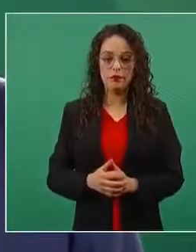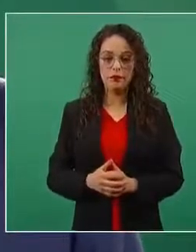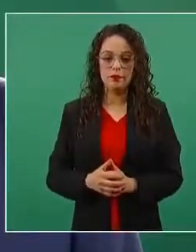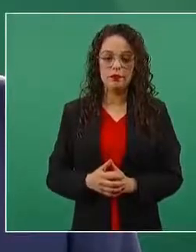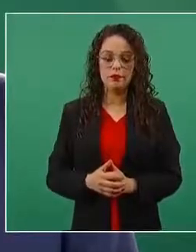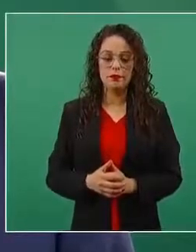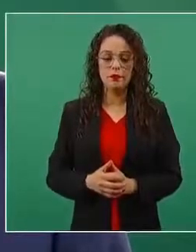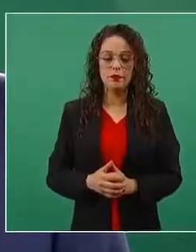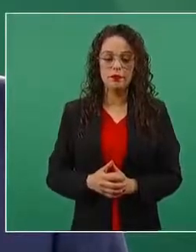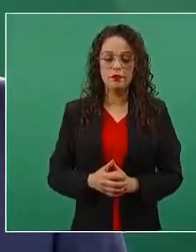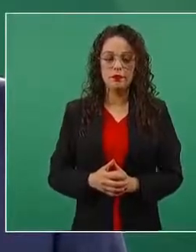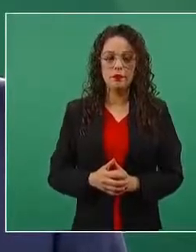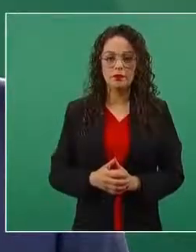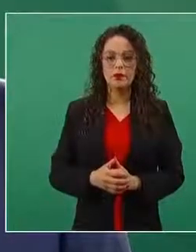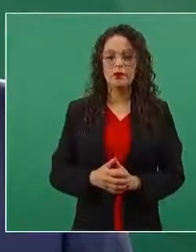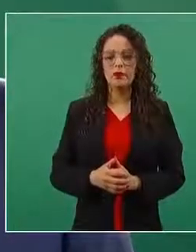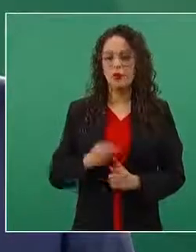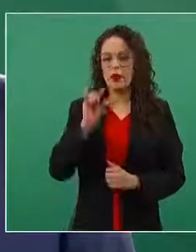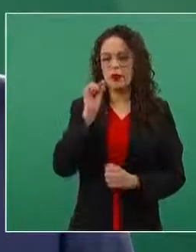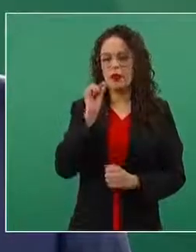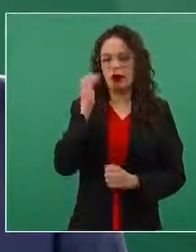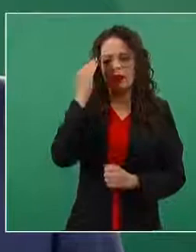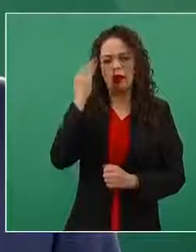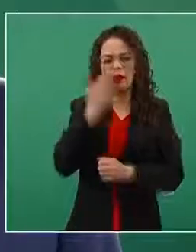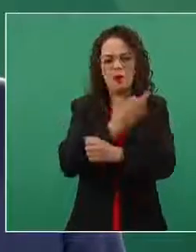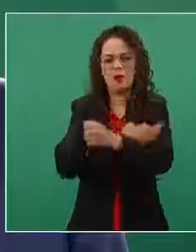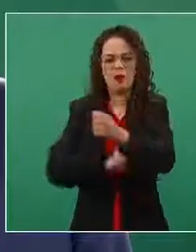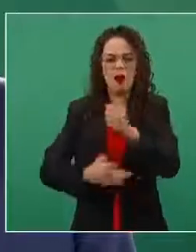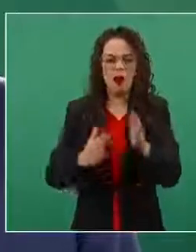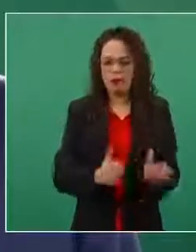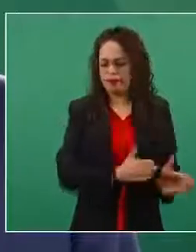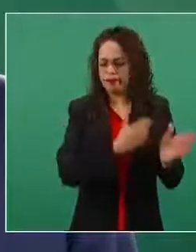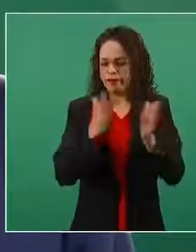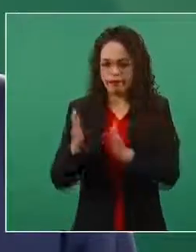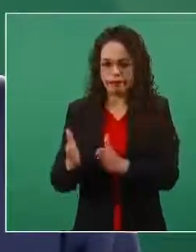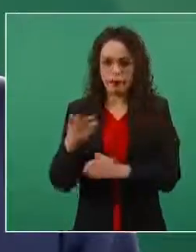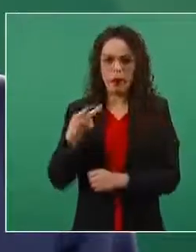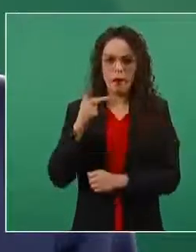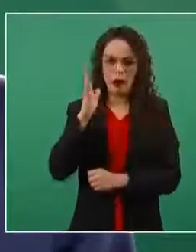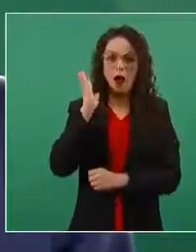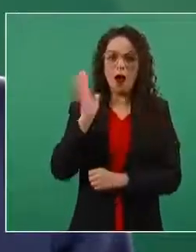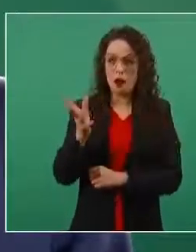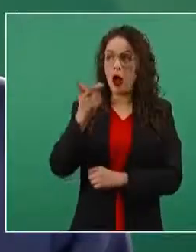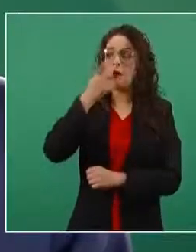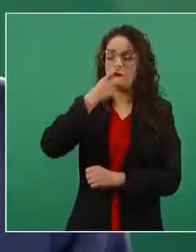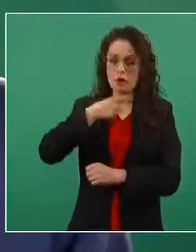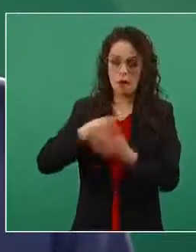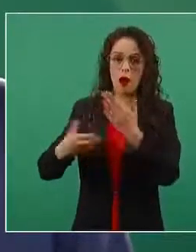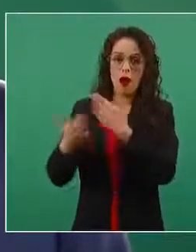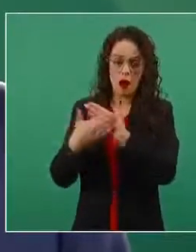Hubo una demora, pero ya nos han dicho que van a empezar